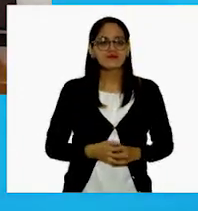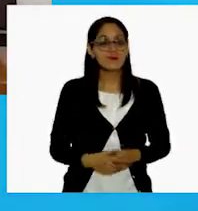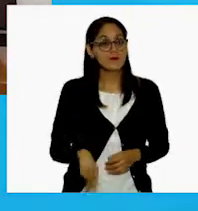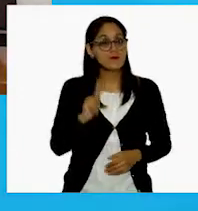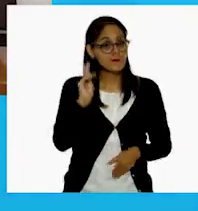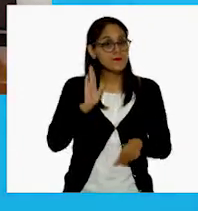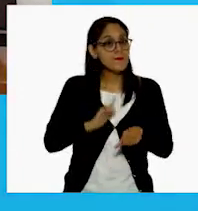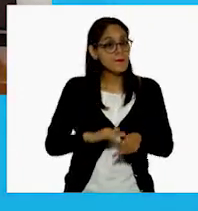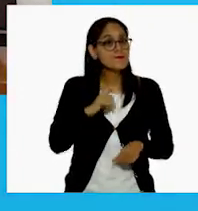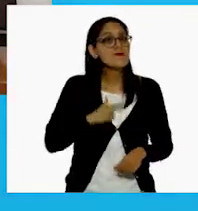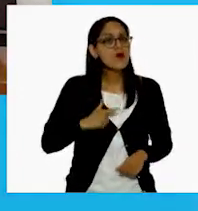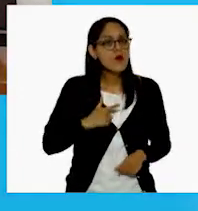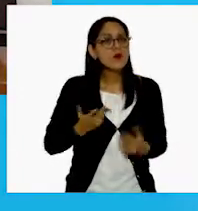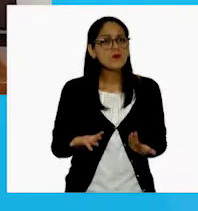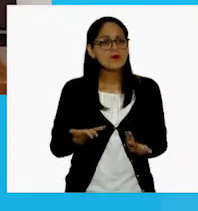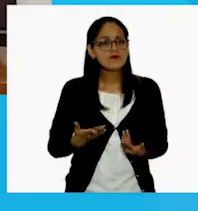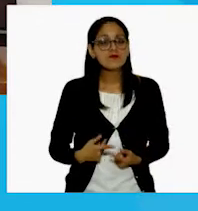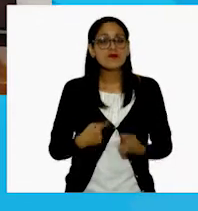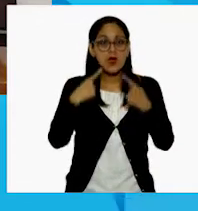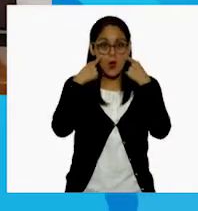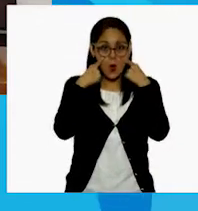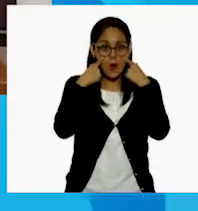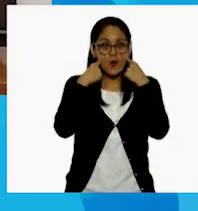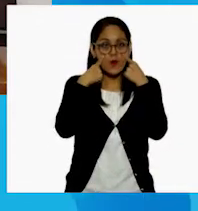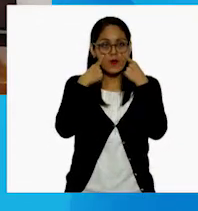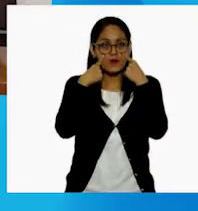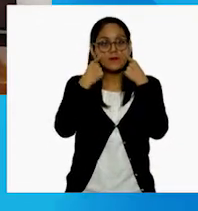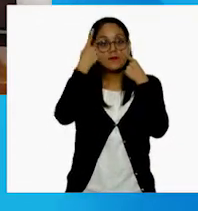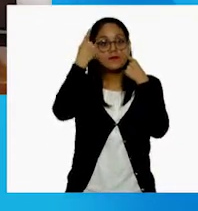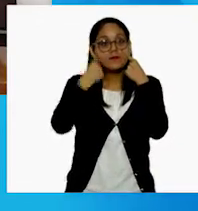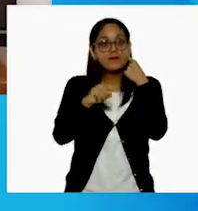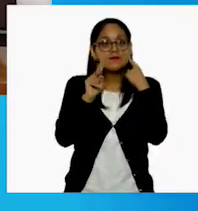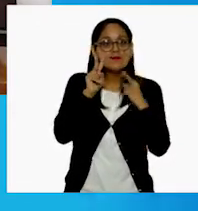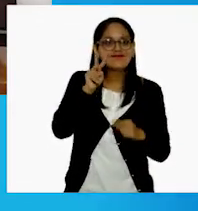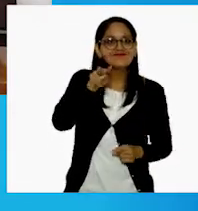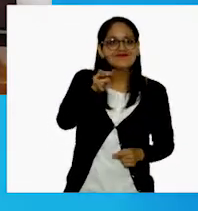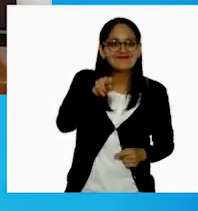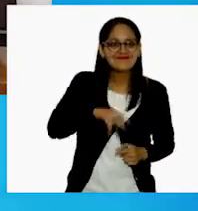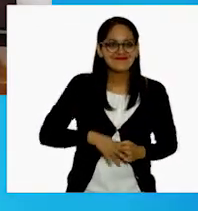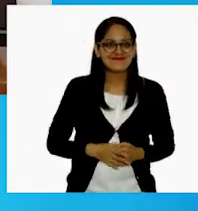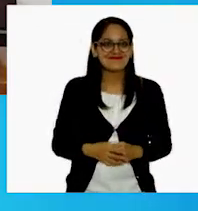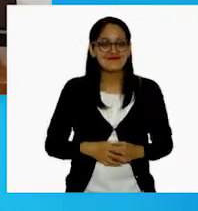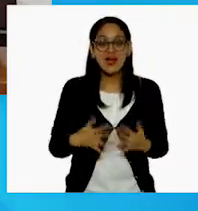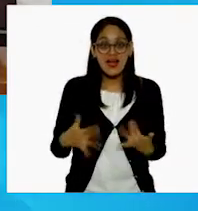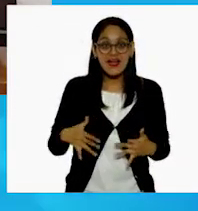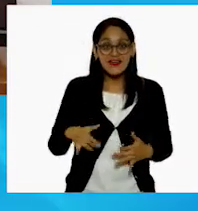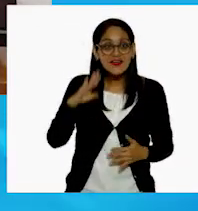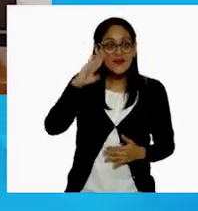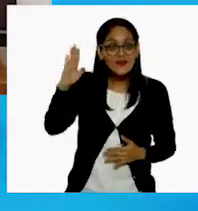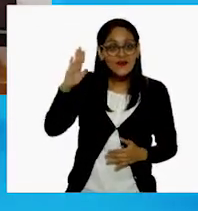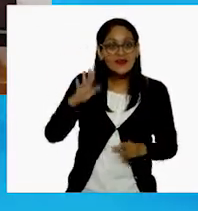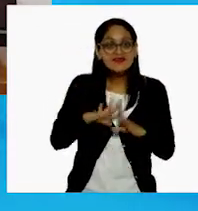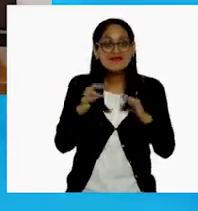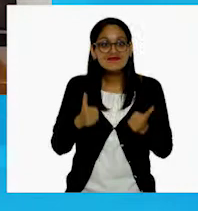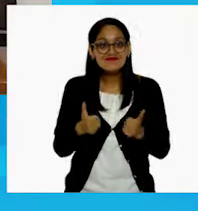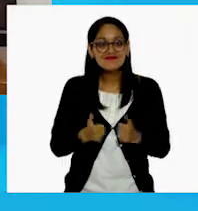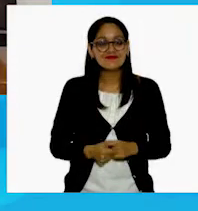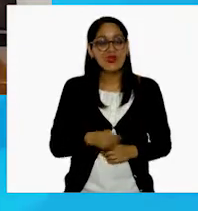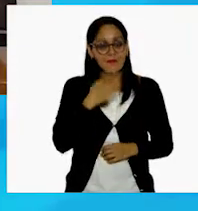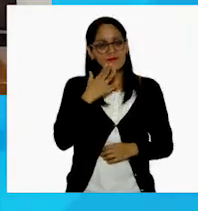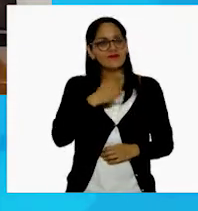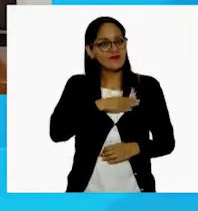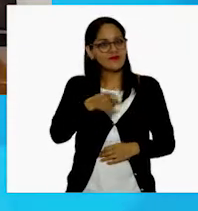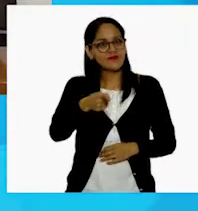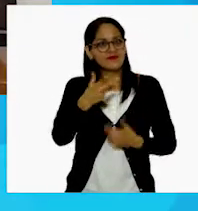Pero más me gustan mis ojos para poderte ver. ¡Ay, hola! ¿Cómo están? ¡Qué bueno que